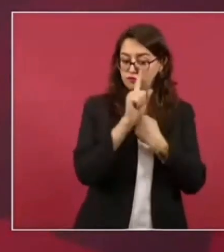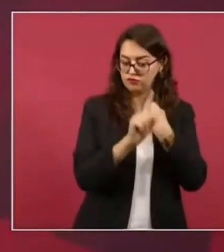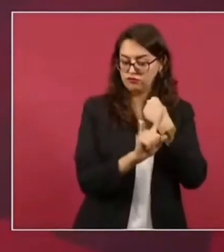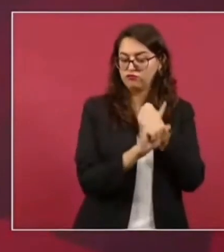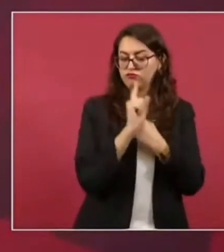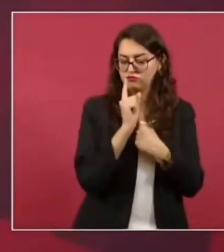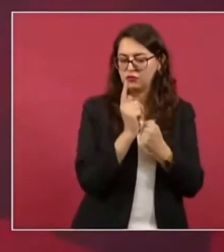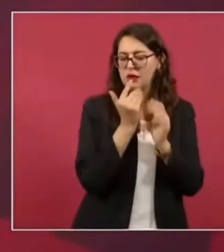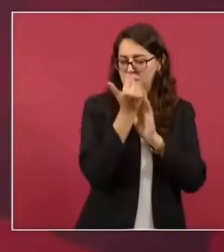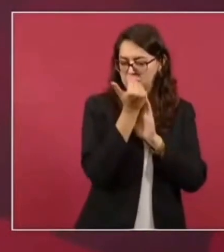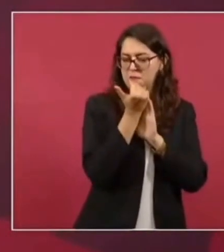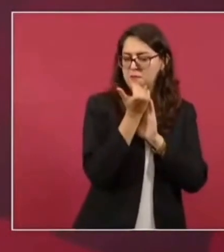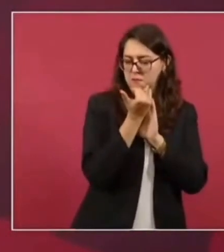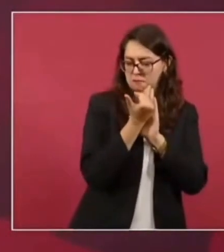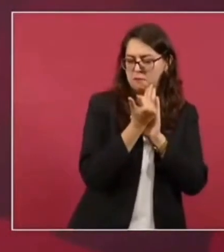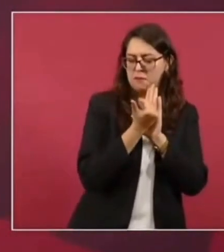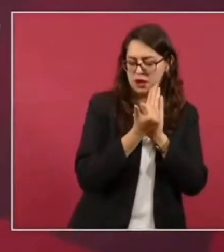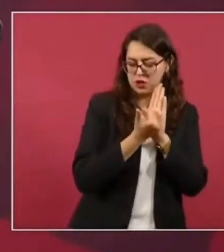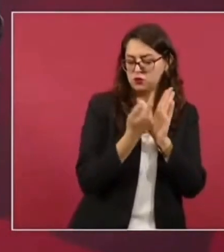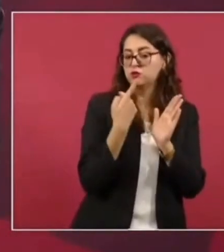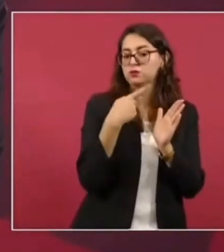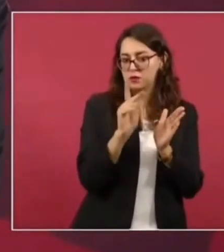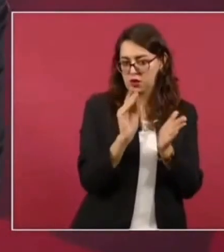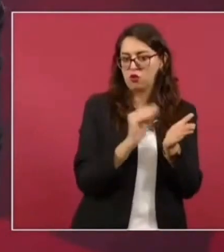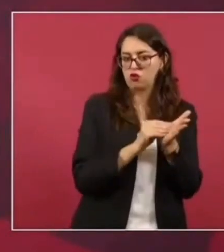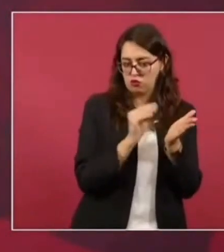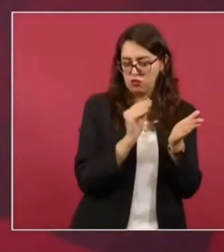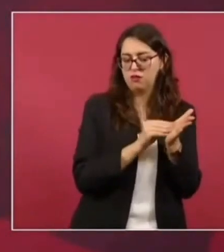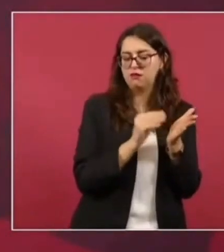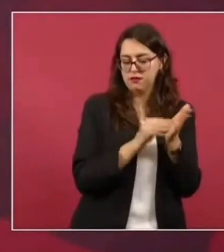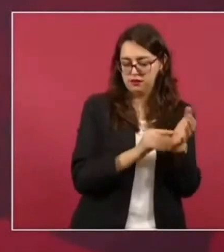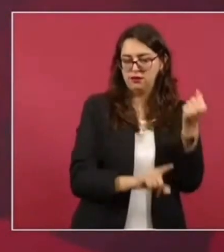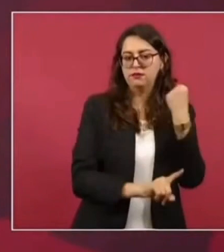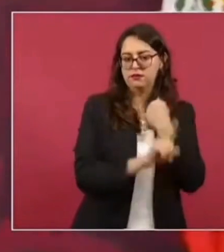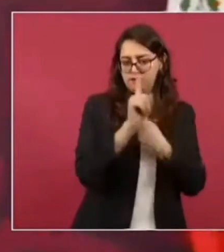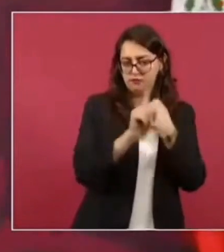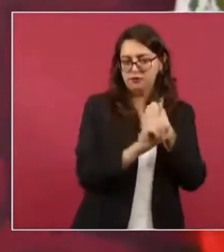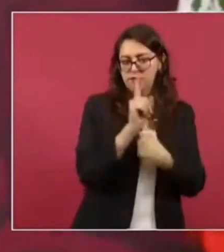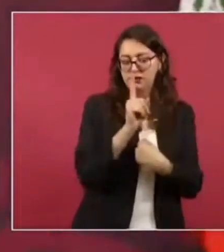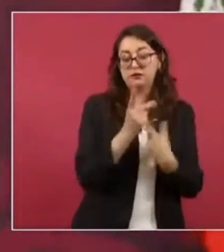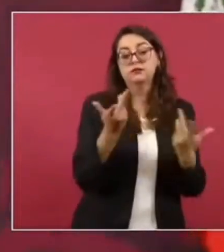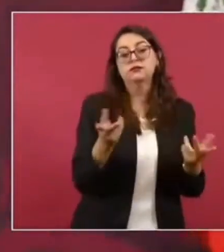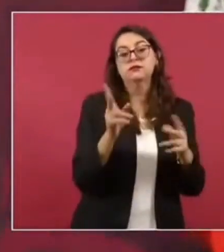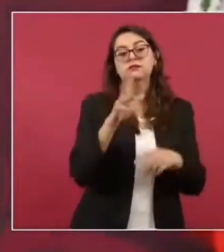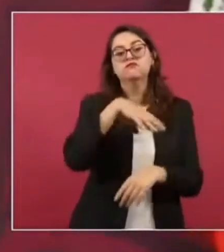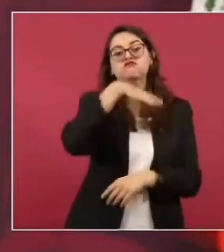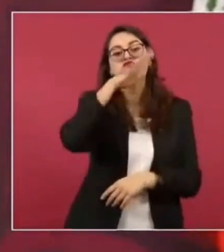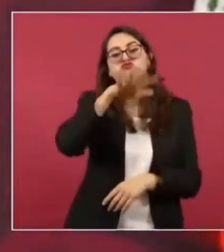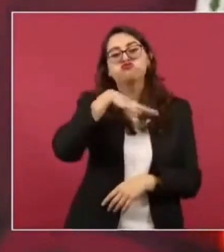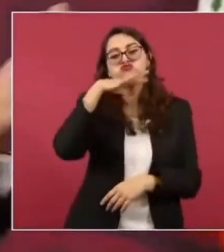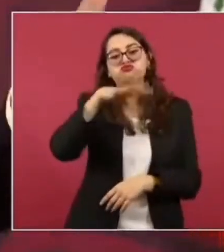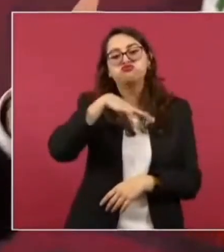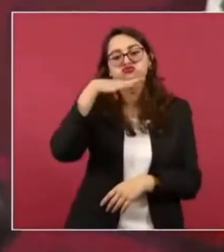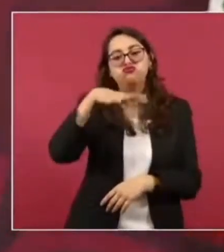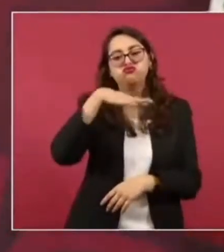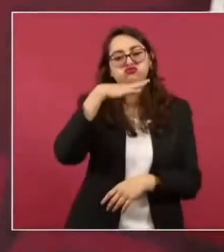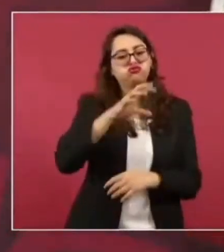todavía está en proceso de resolverse el problema del basurero, ahí